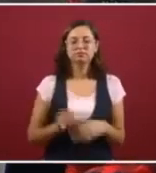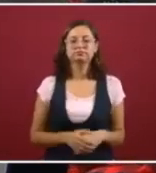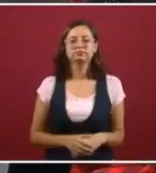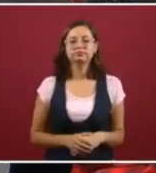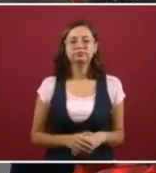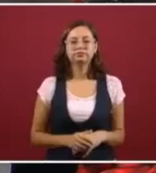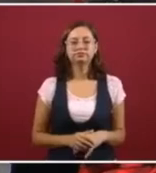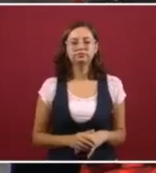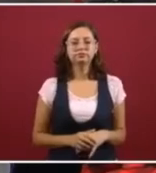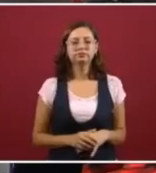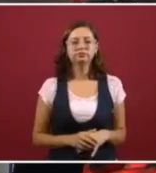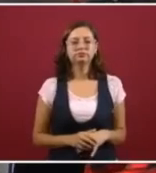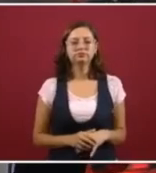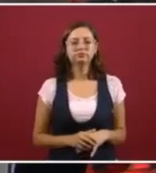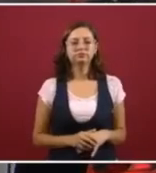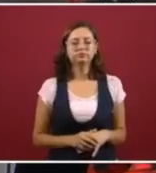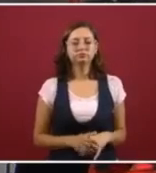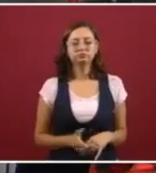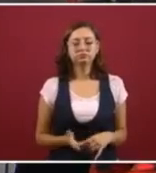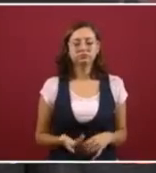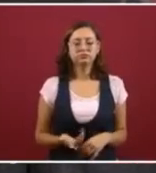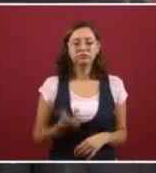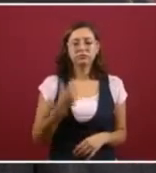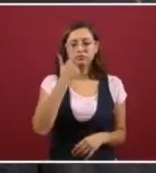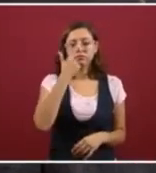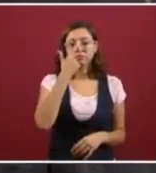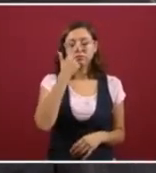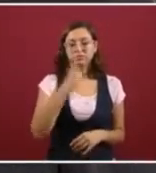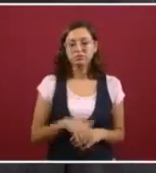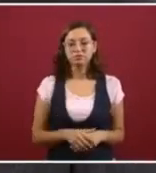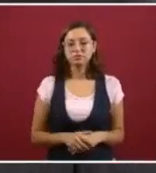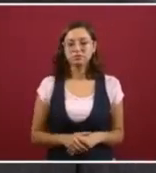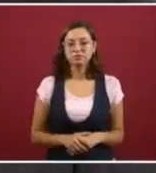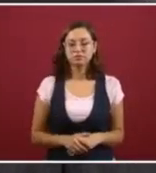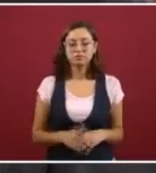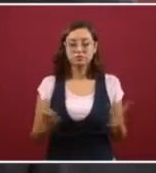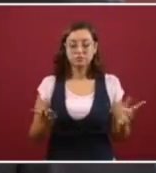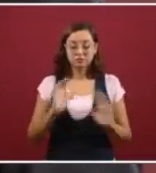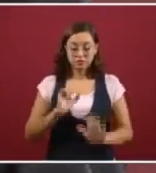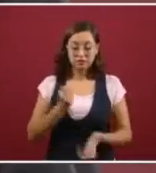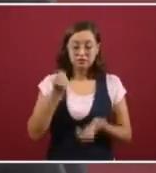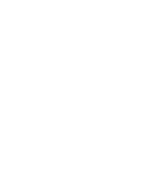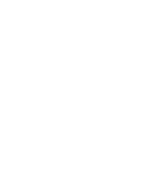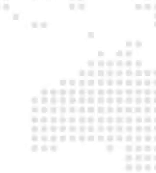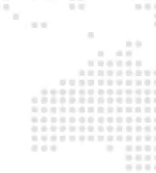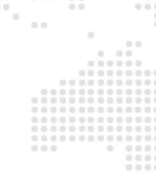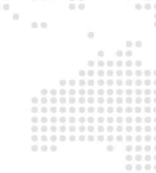gobierno cumple su compromiso de actuar con responsabilidad y sin afectar a ningún inversionista.